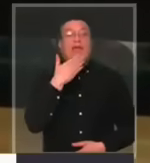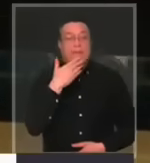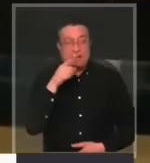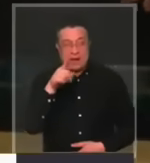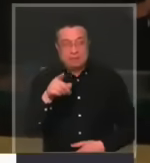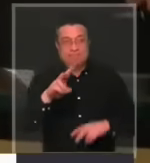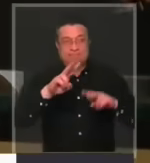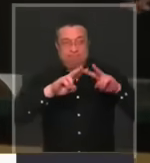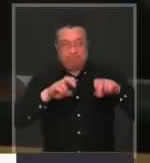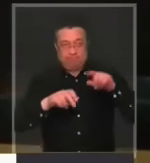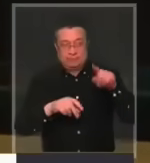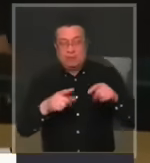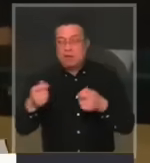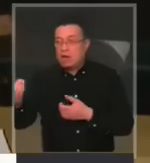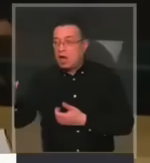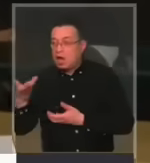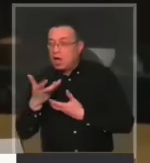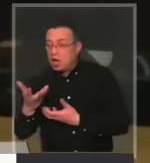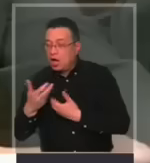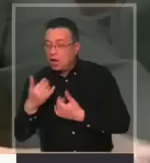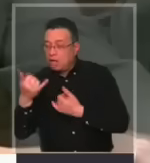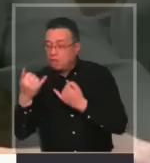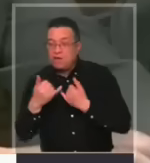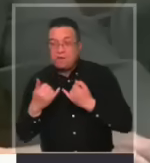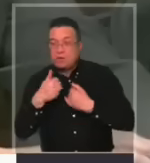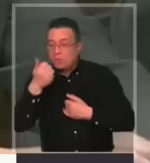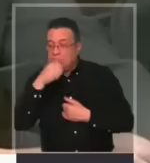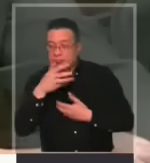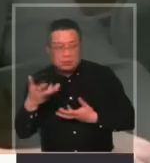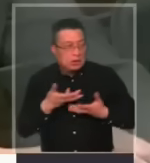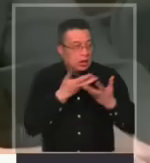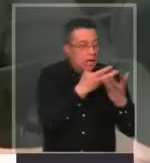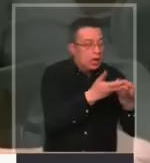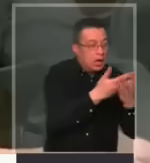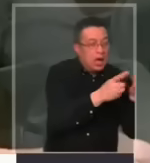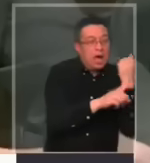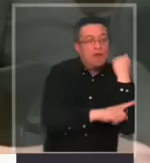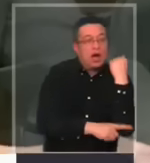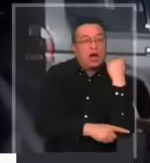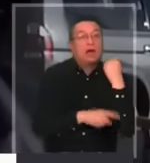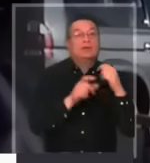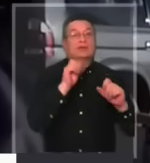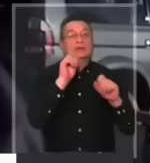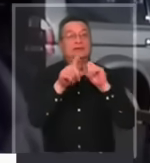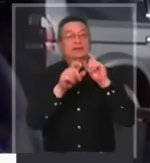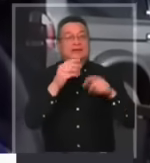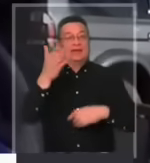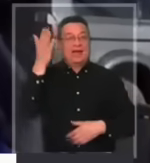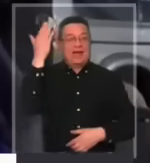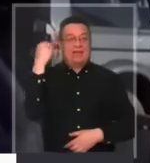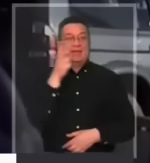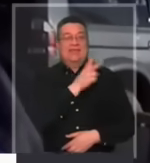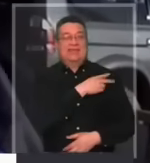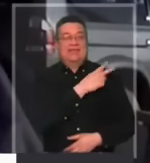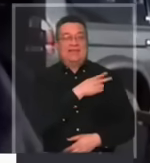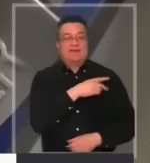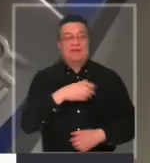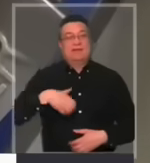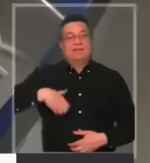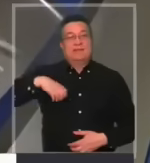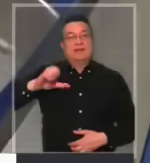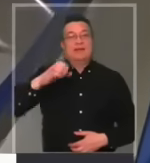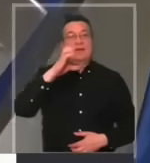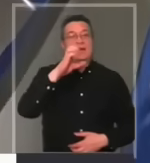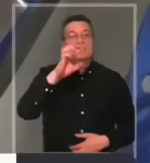la justicia por triangular información confidencial con Luis Hermosilla. Cuando defendía al otrora jefe de la PDI, Héctor